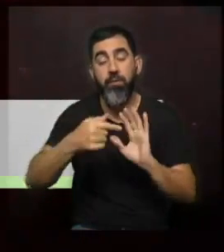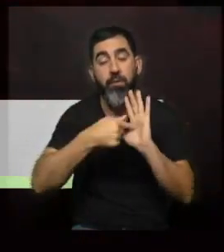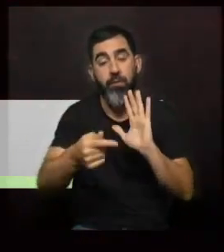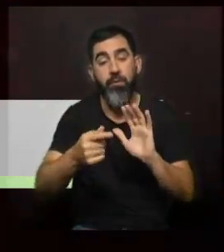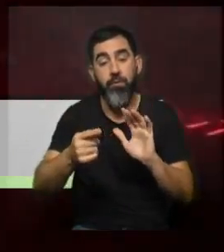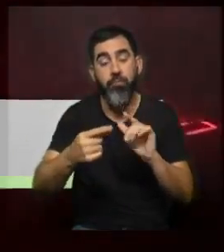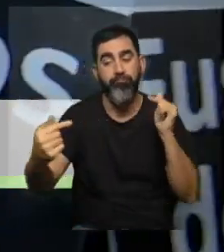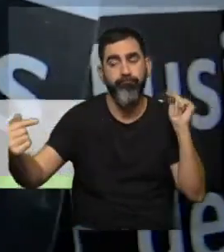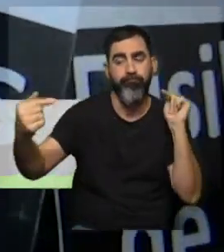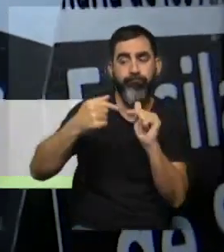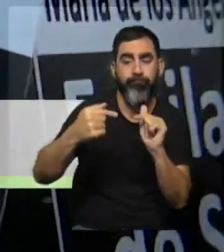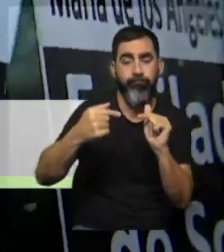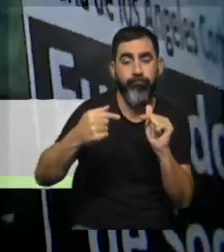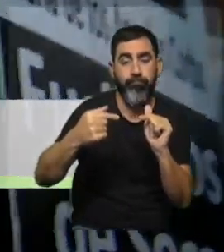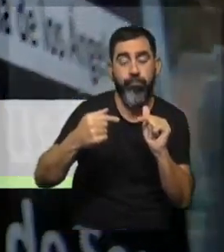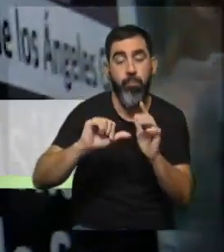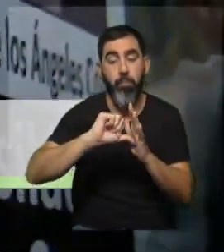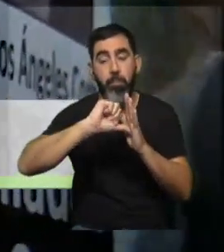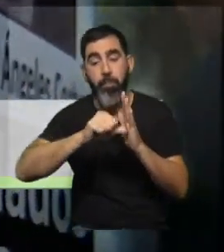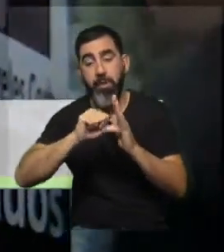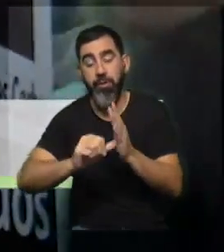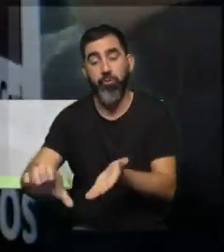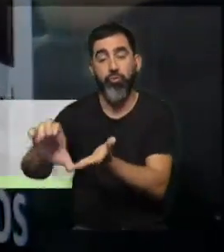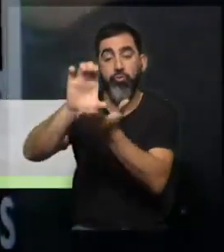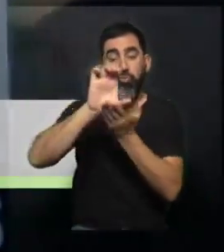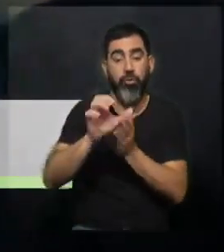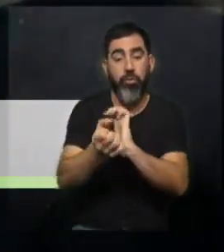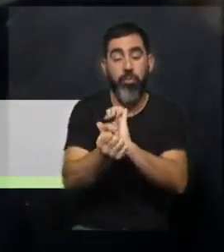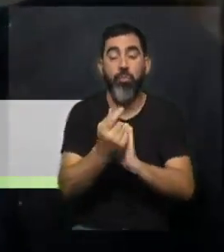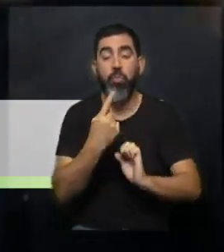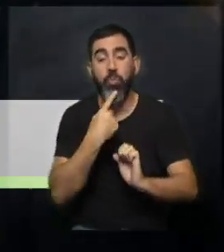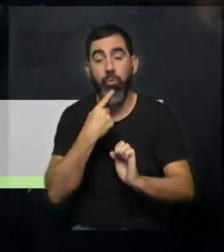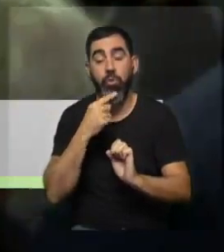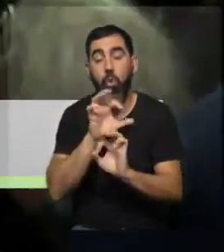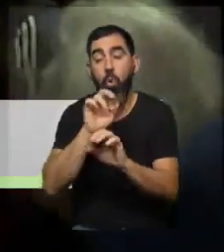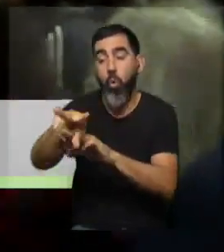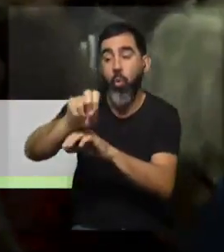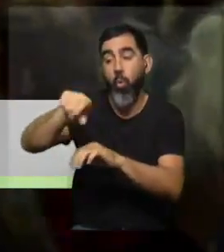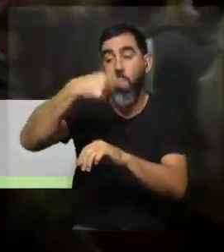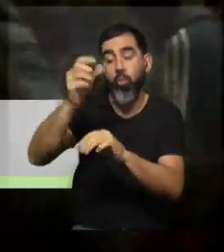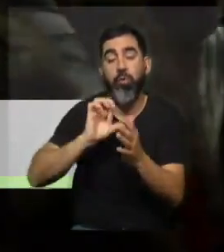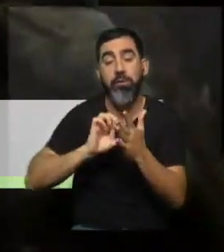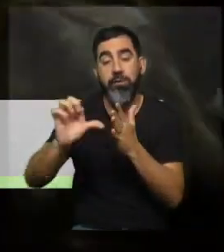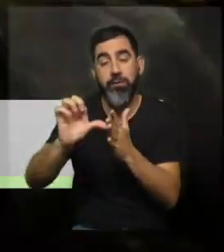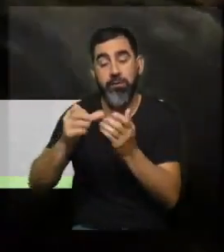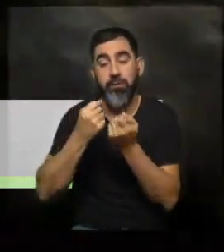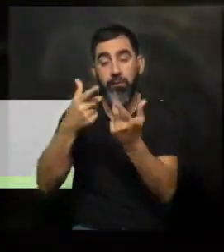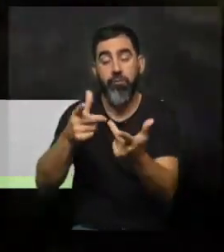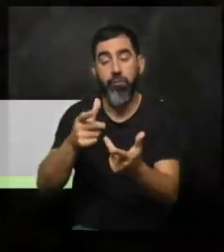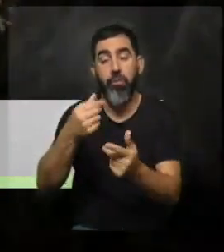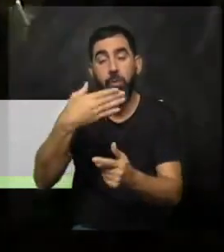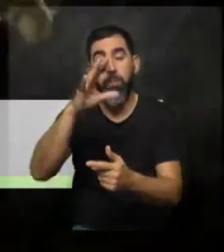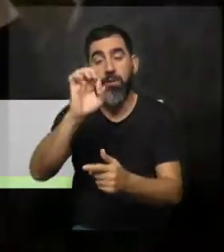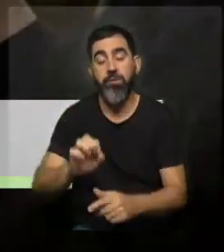la incompatibilidad entre las pensiones reparatorias a presos políticos y el cobro de otras prestaciones otorgadas por el